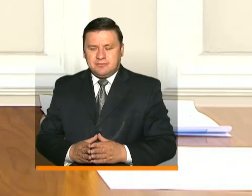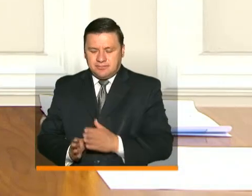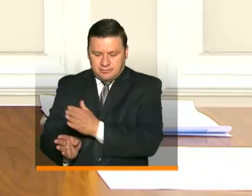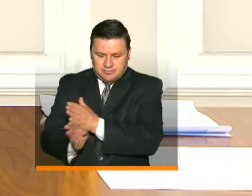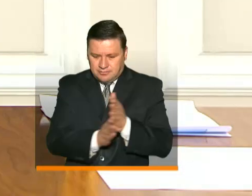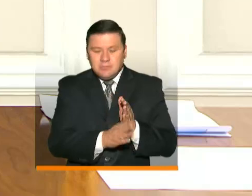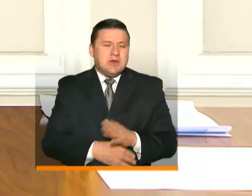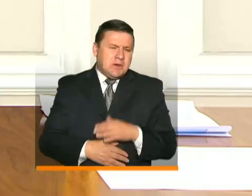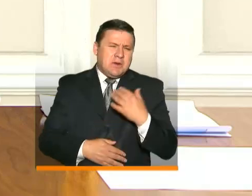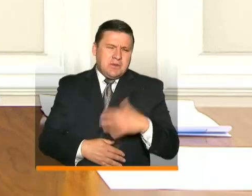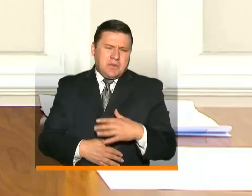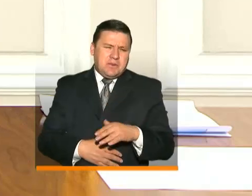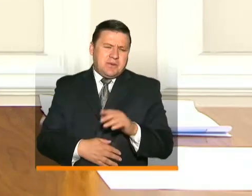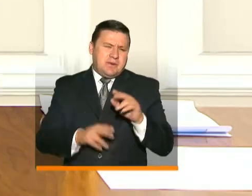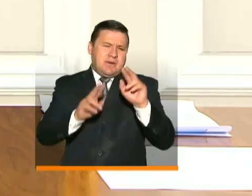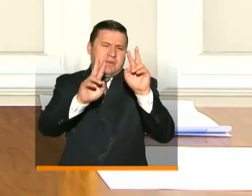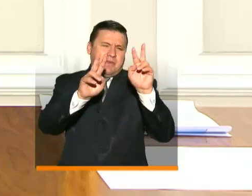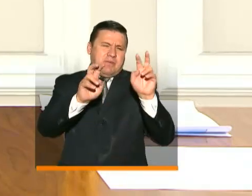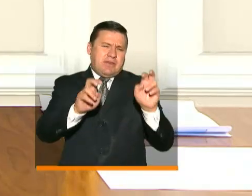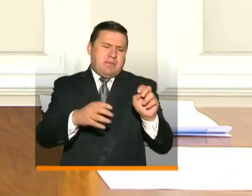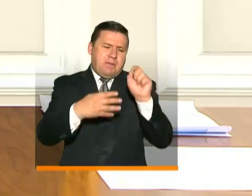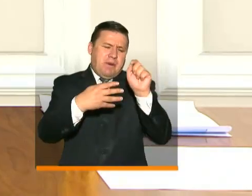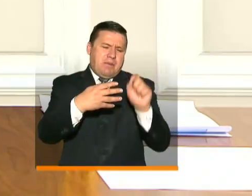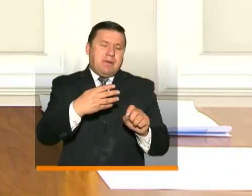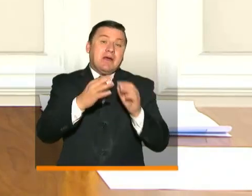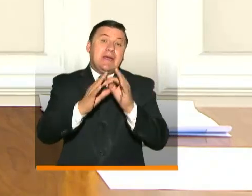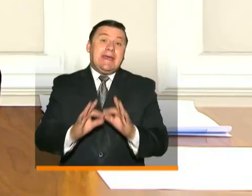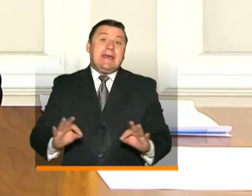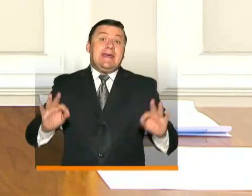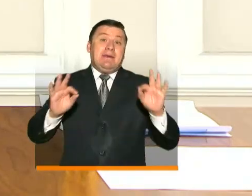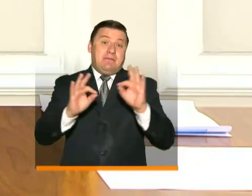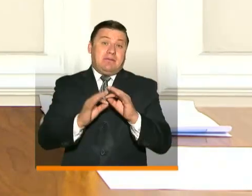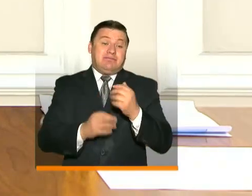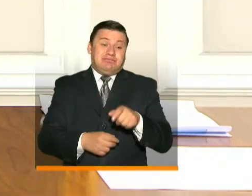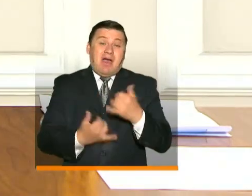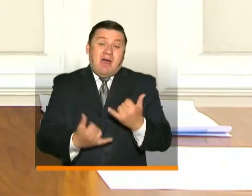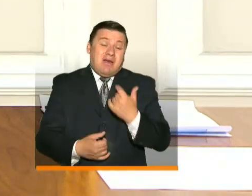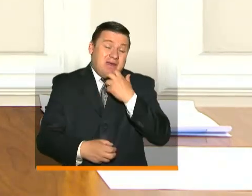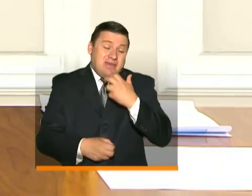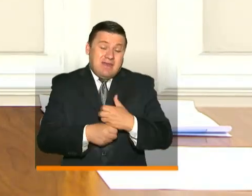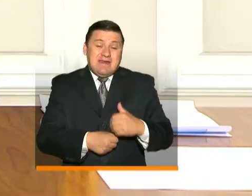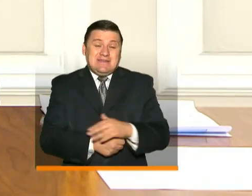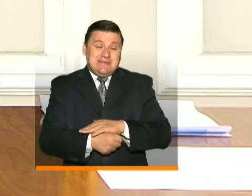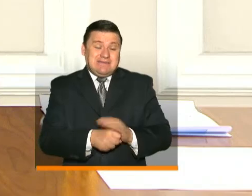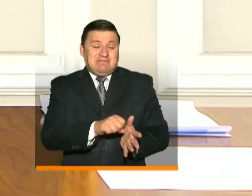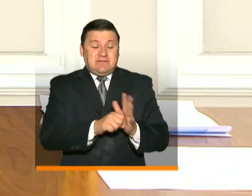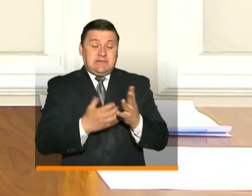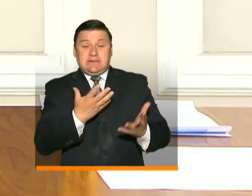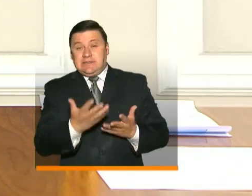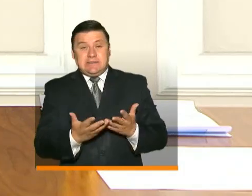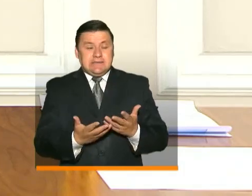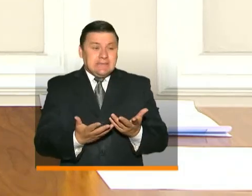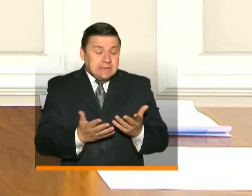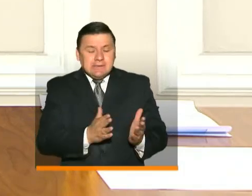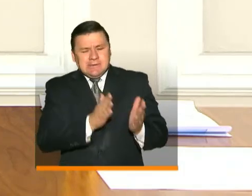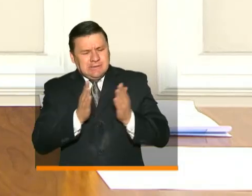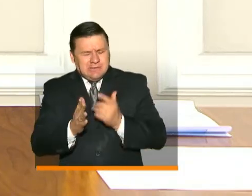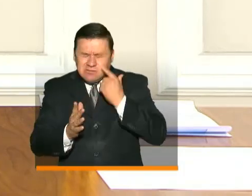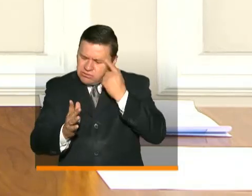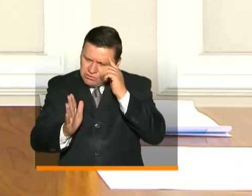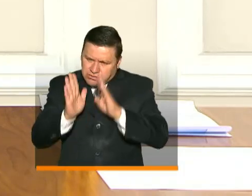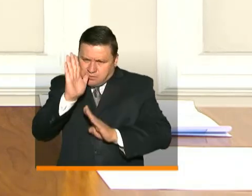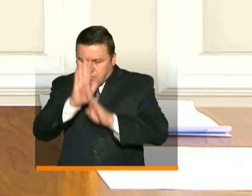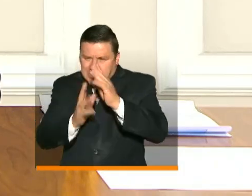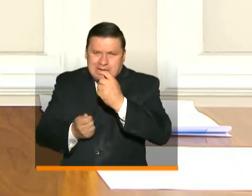Y otro de los aspectos que ha sido importante en medio de una coyuntura tan difícil tiene que ver con el emprendimiento, con la promoción